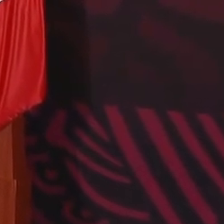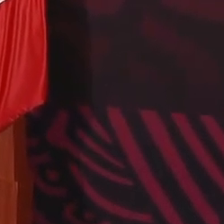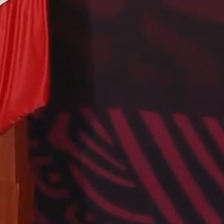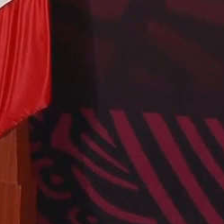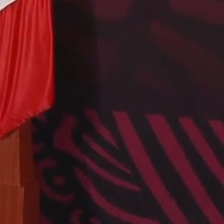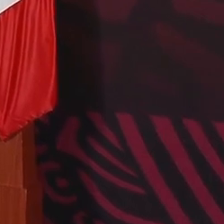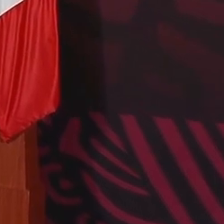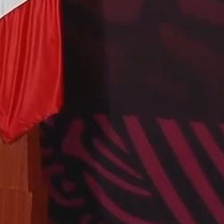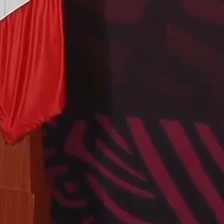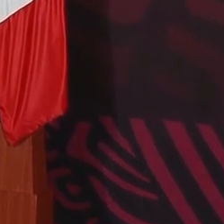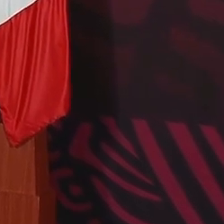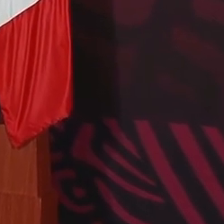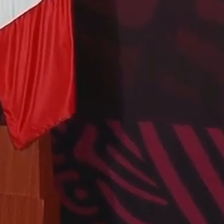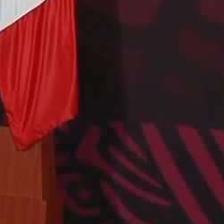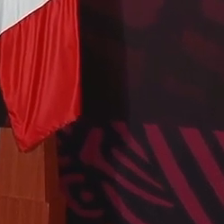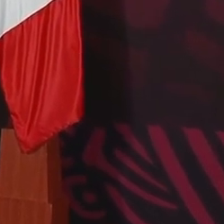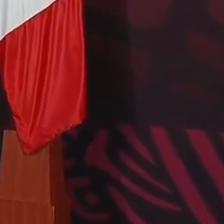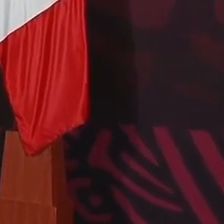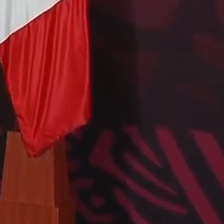¡Ánimo!